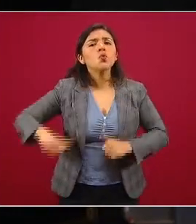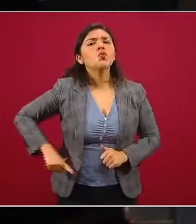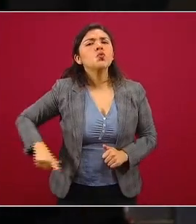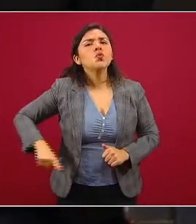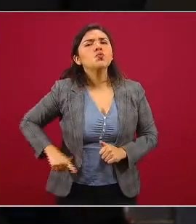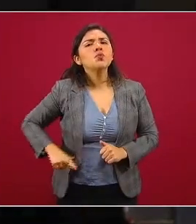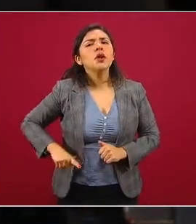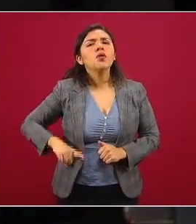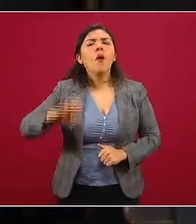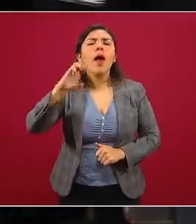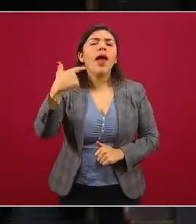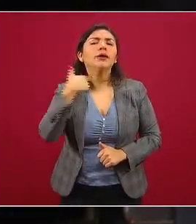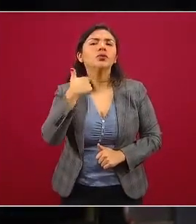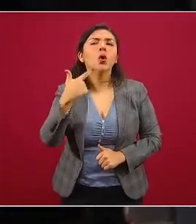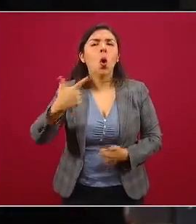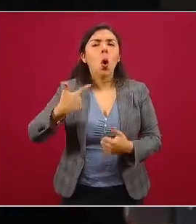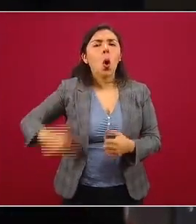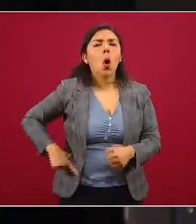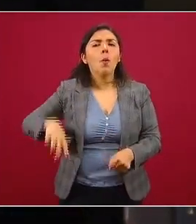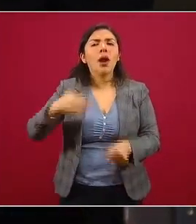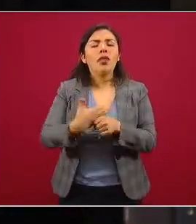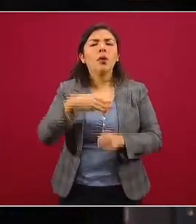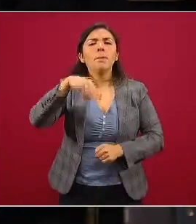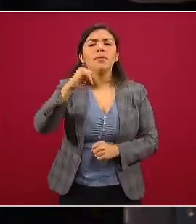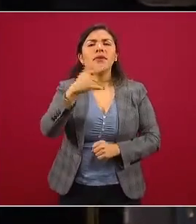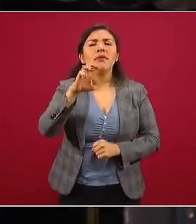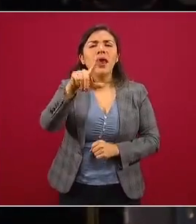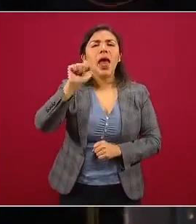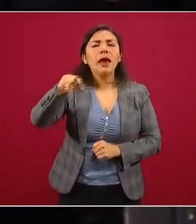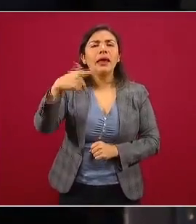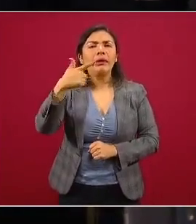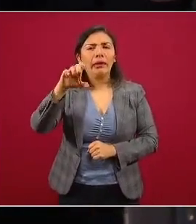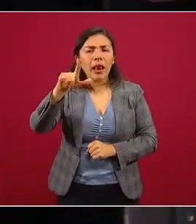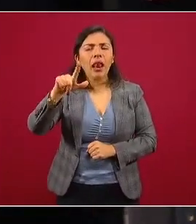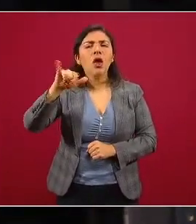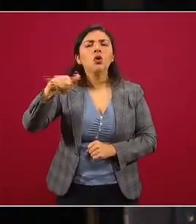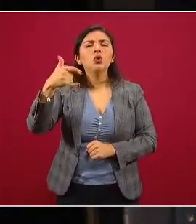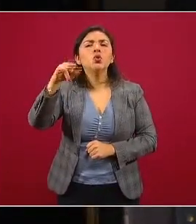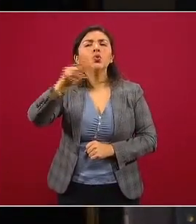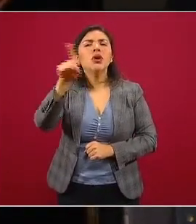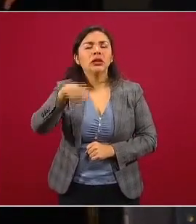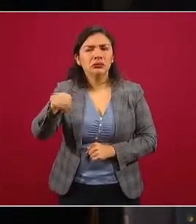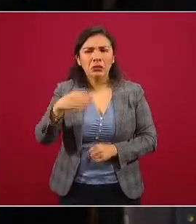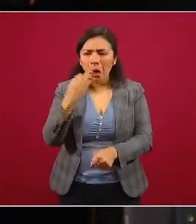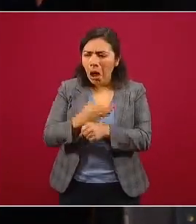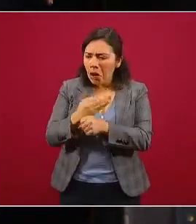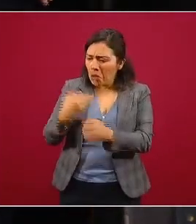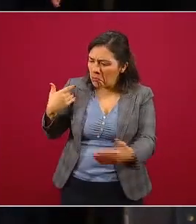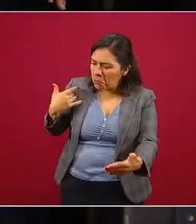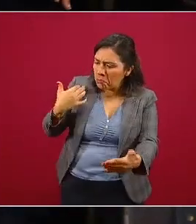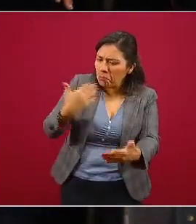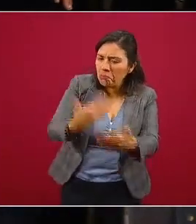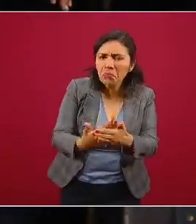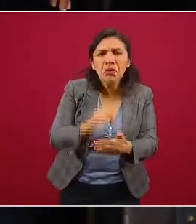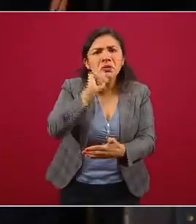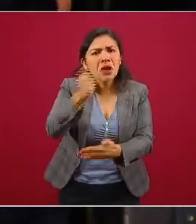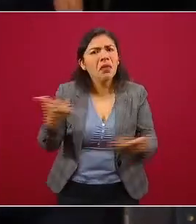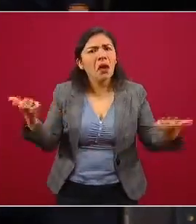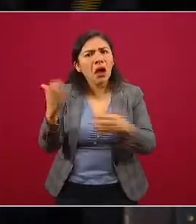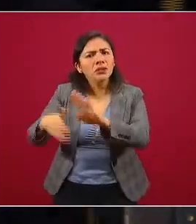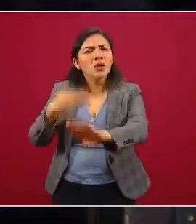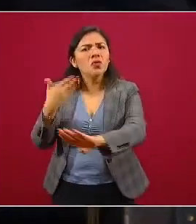del exgobernador Miguel Ángel Yunes, y hasta el momento no ha habido pues ninguna acción al respecto. ¿Qué comentario nos puede